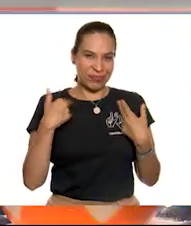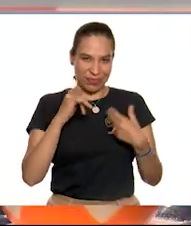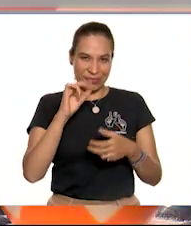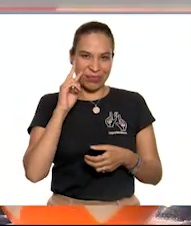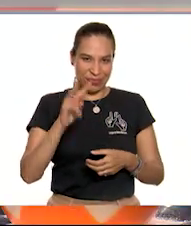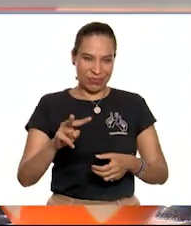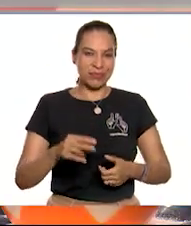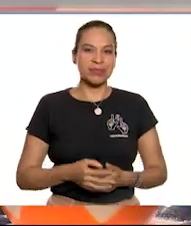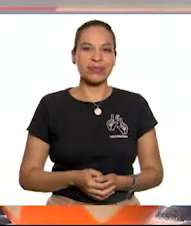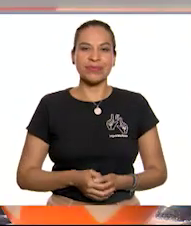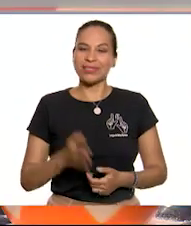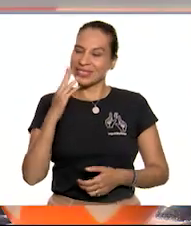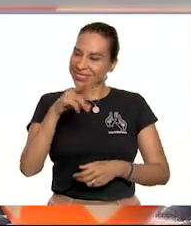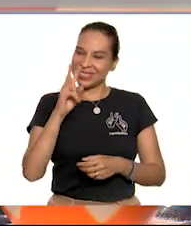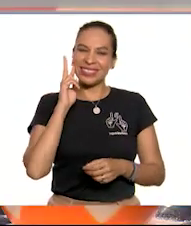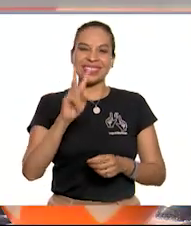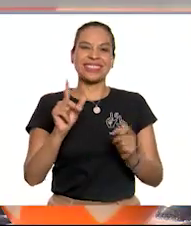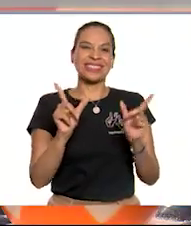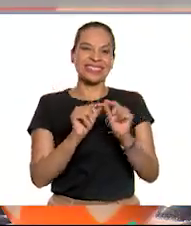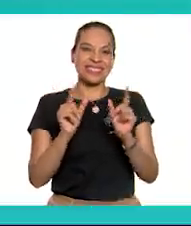Que sí. Vamos a verlo. ¡Córrelo!